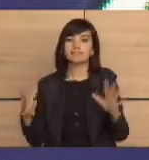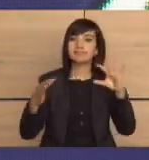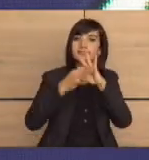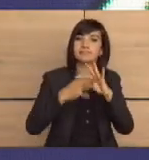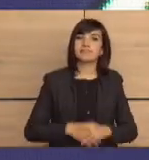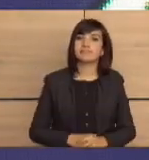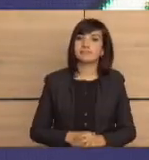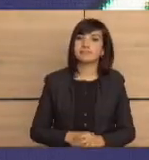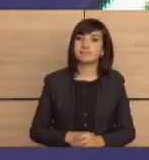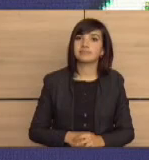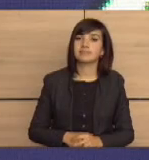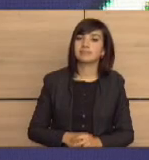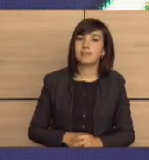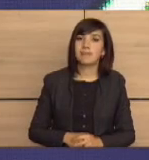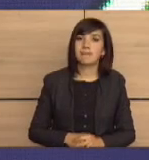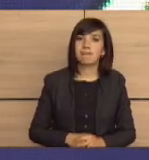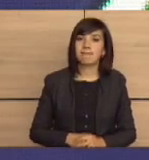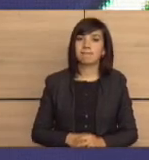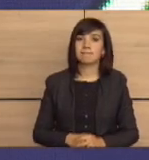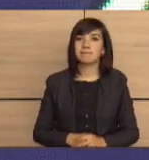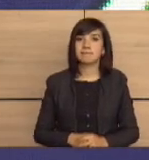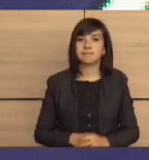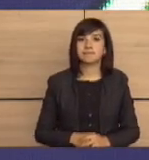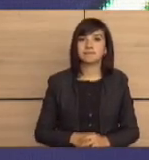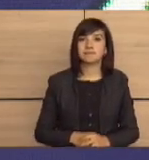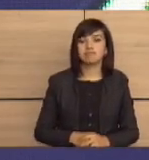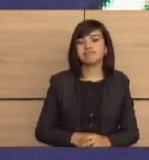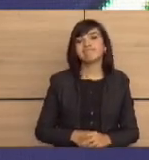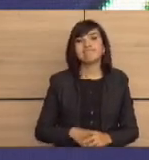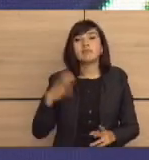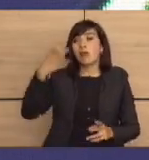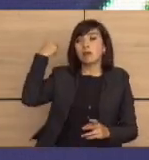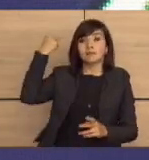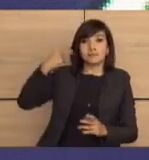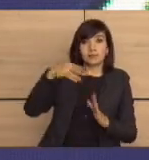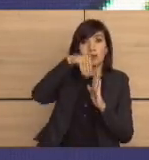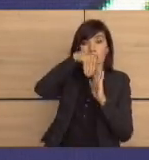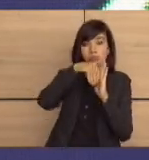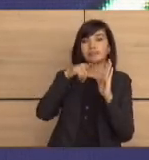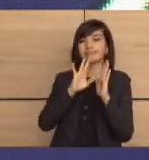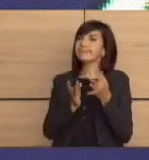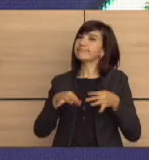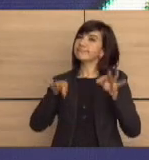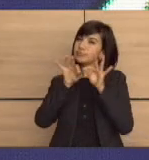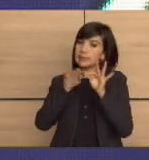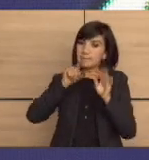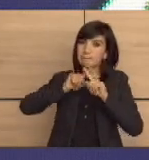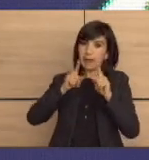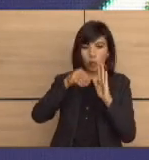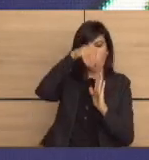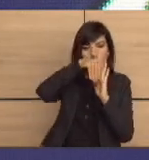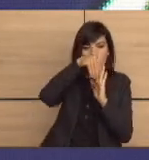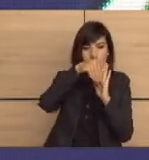y no estoy diciendo que no sea importante, los contenidos de la historia sin establecer una relación con